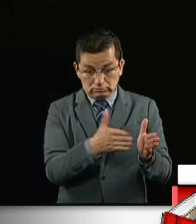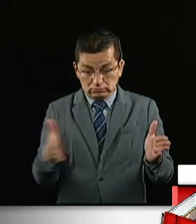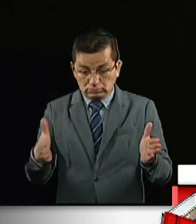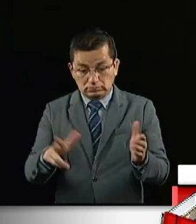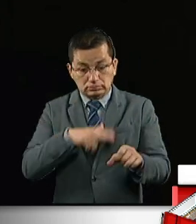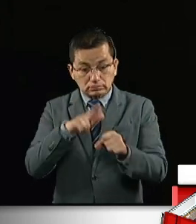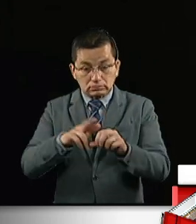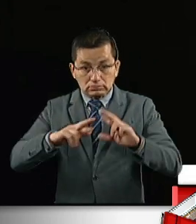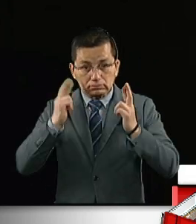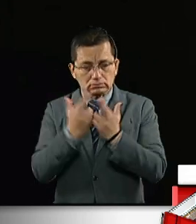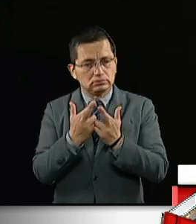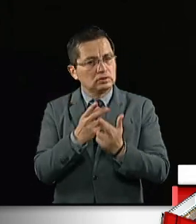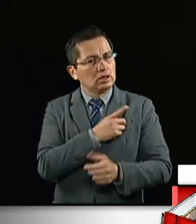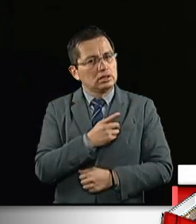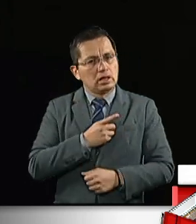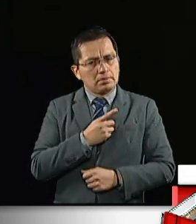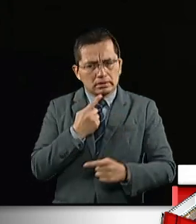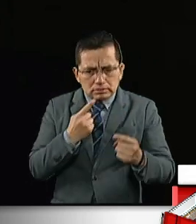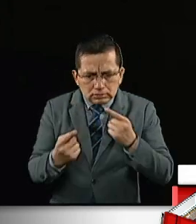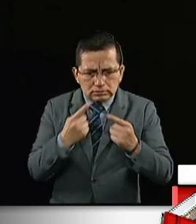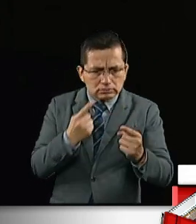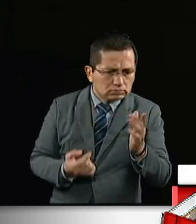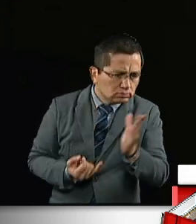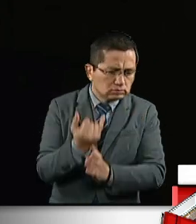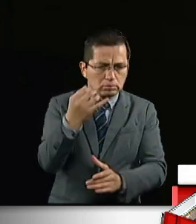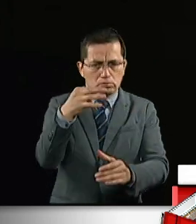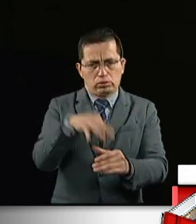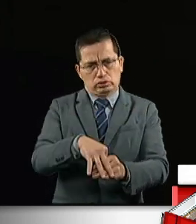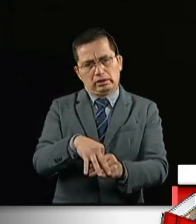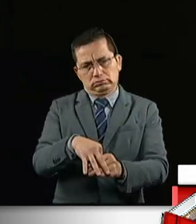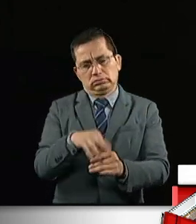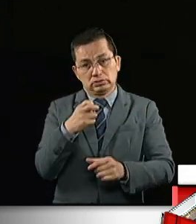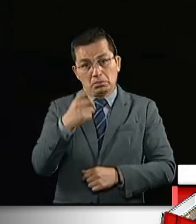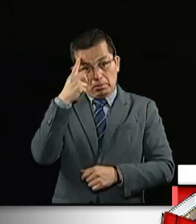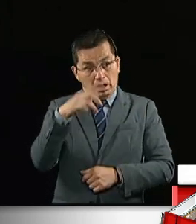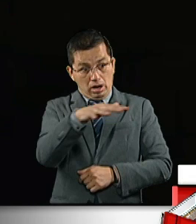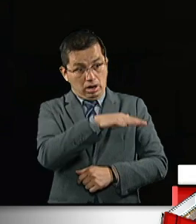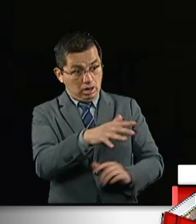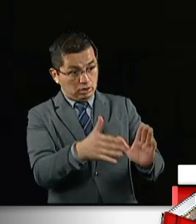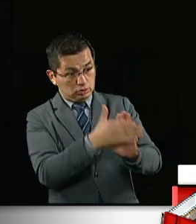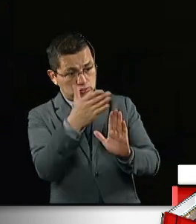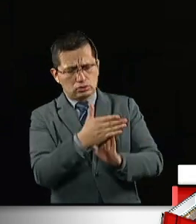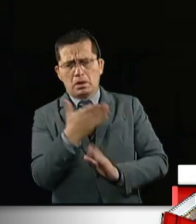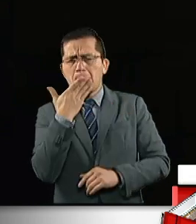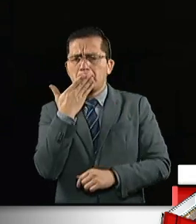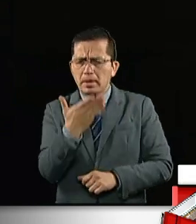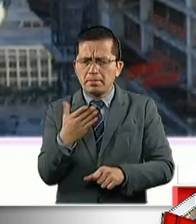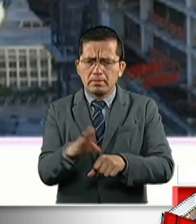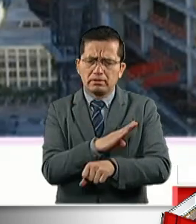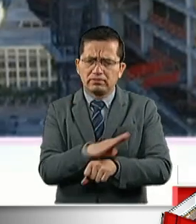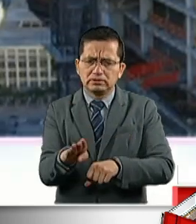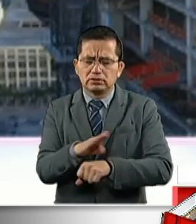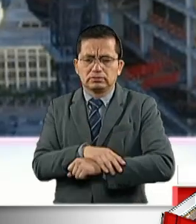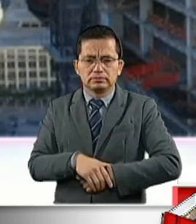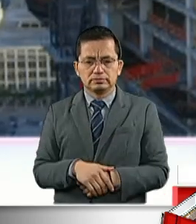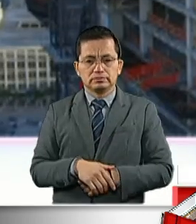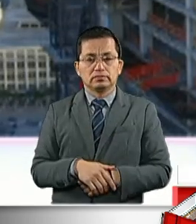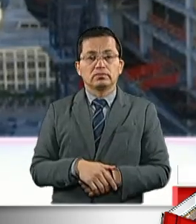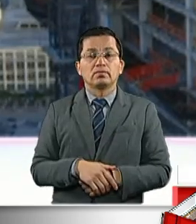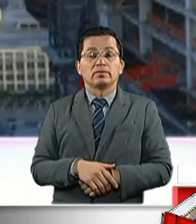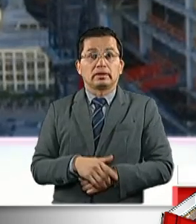poderlas votar para beneficio de este sector de la construcción. La